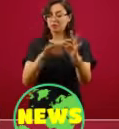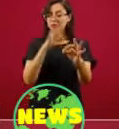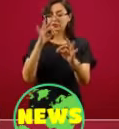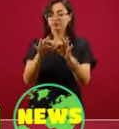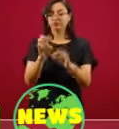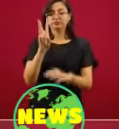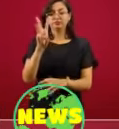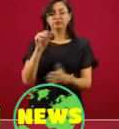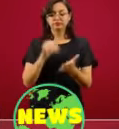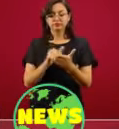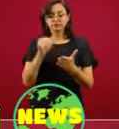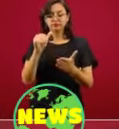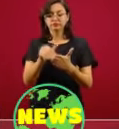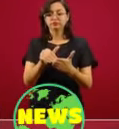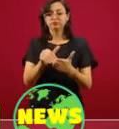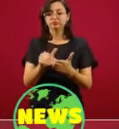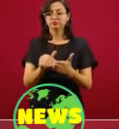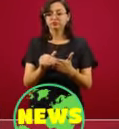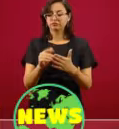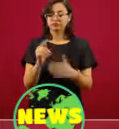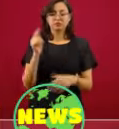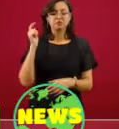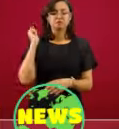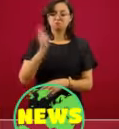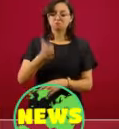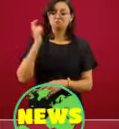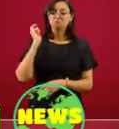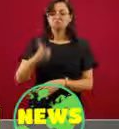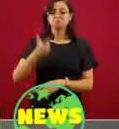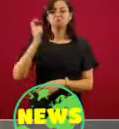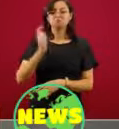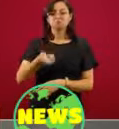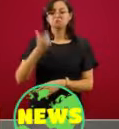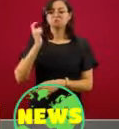3 millones, aquí,